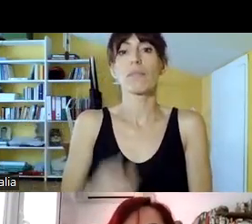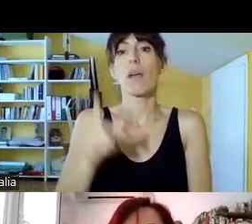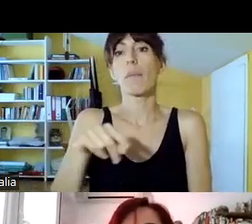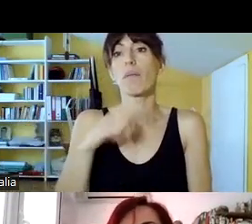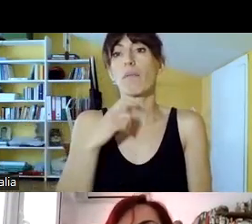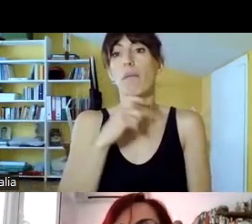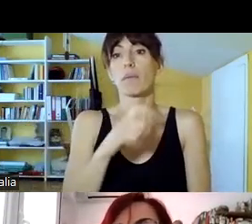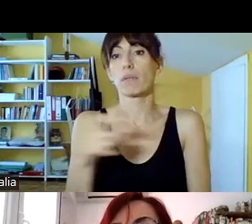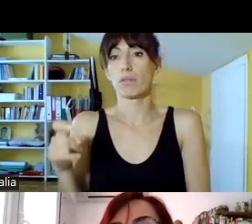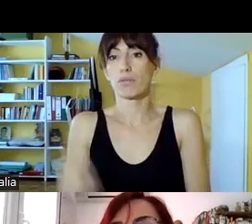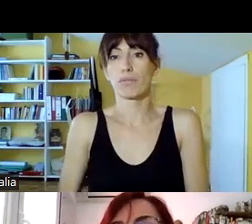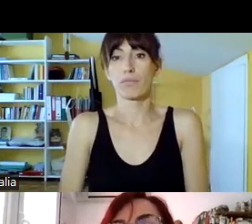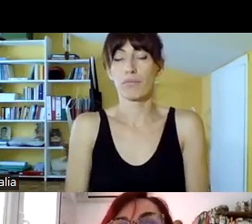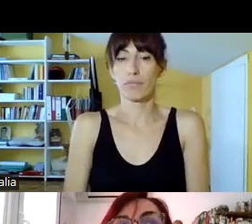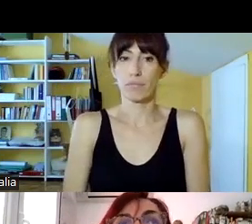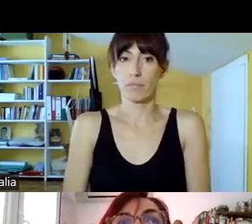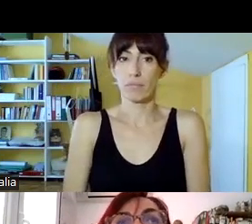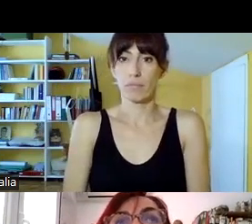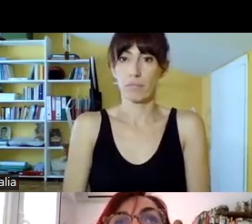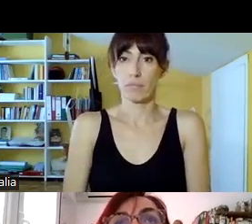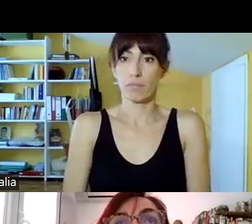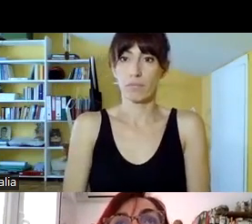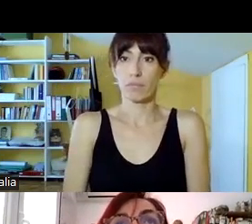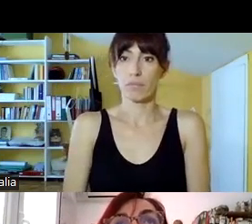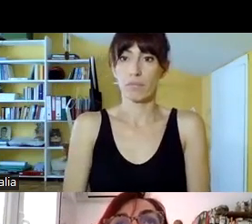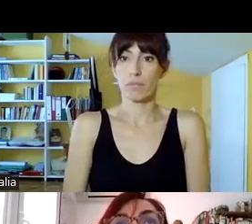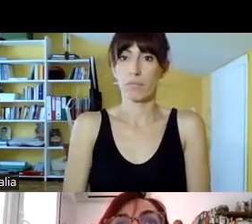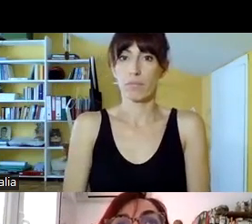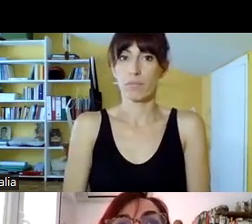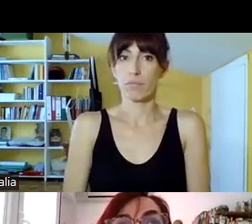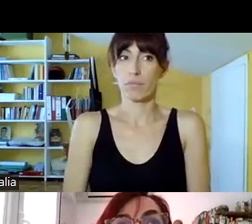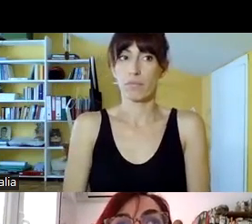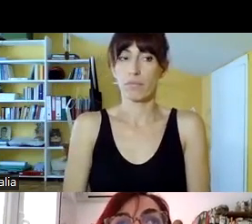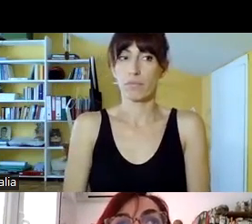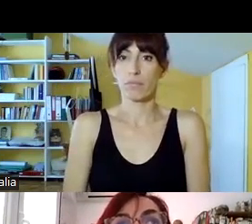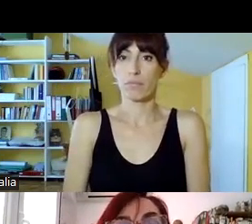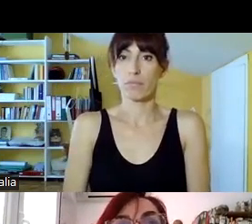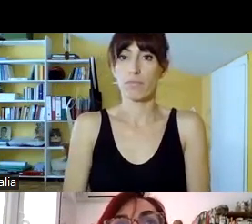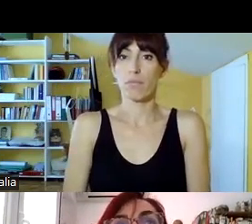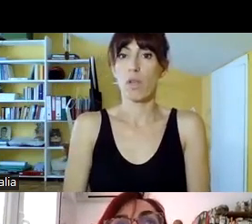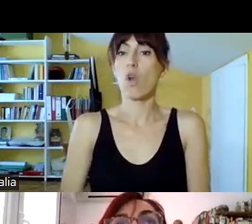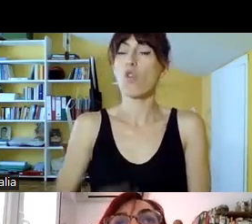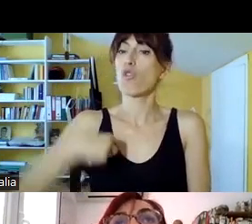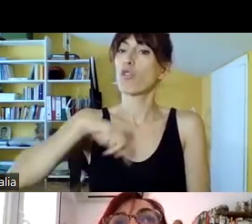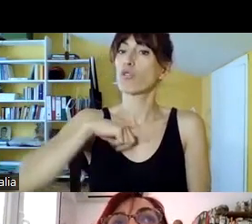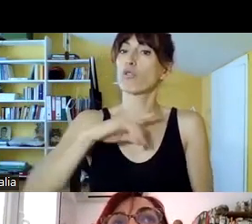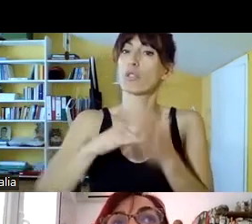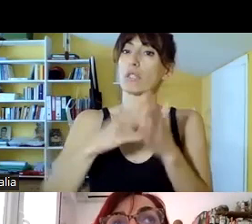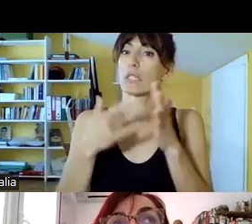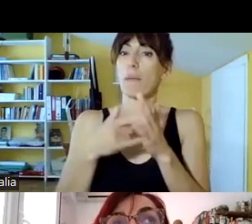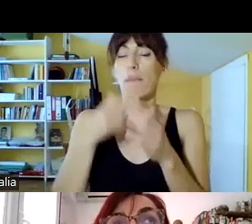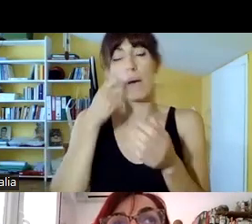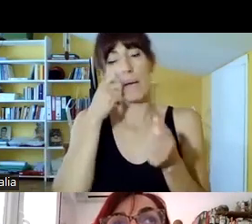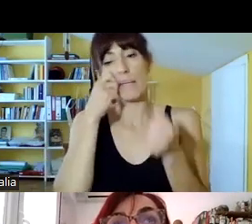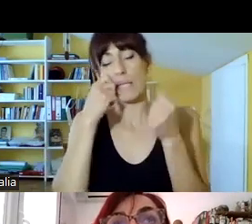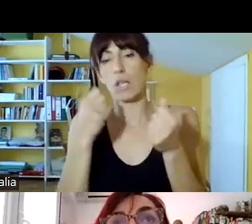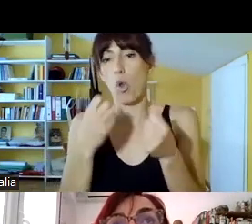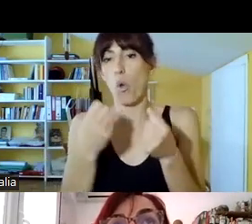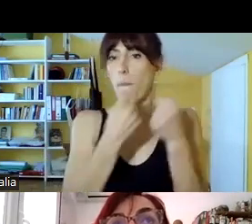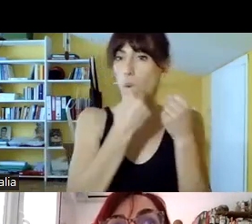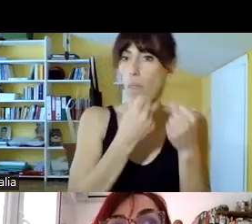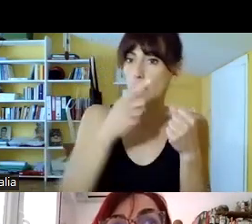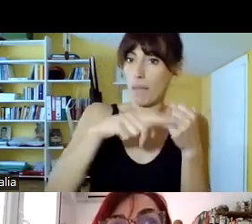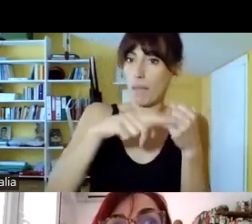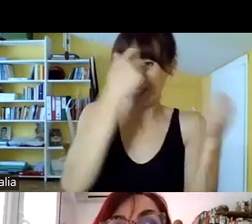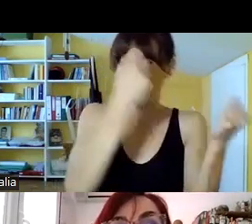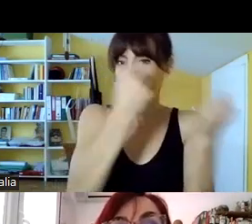que el poder que tenemos en el sistema sanitario, ¿no? Pero en general como institución que atiende a